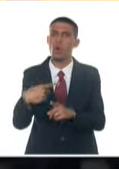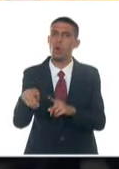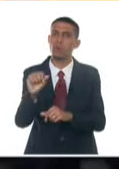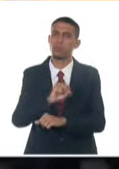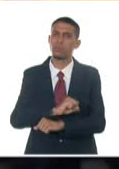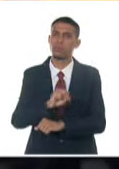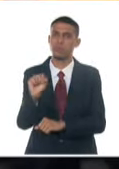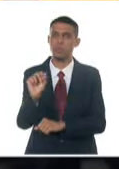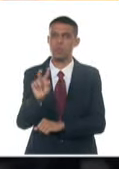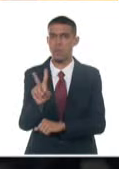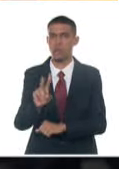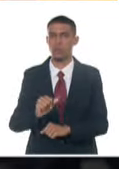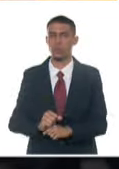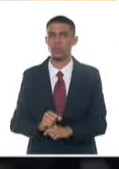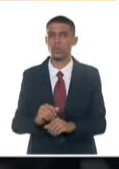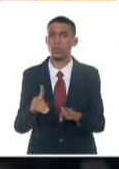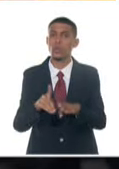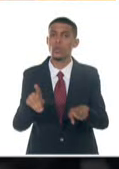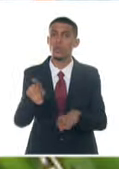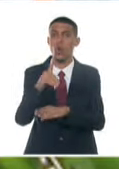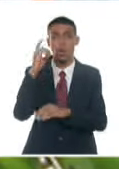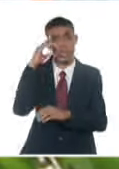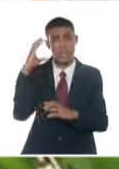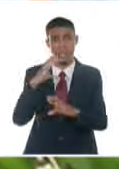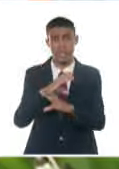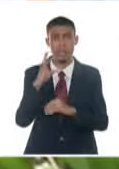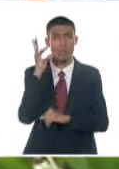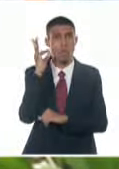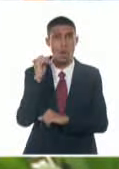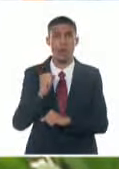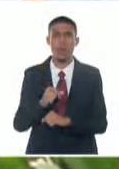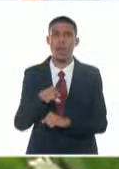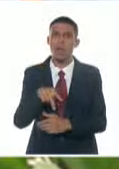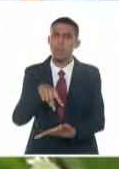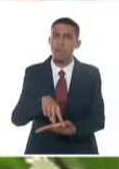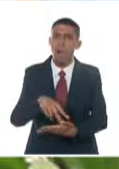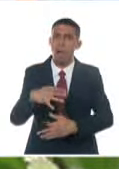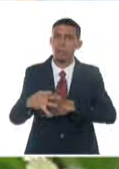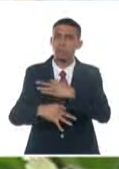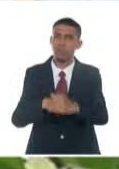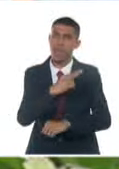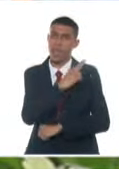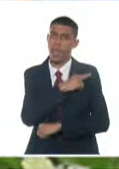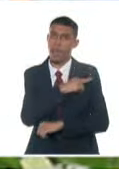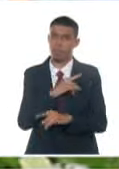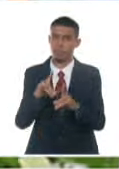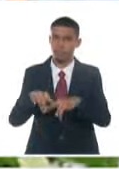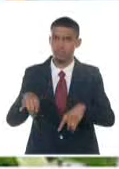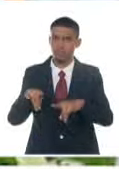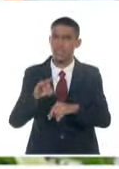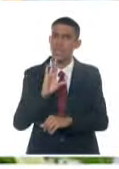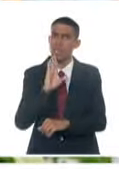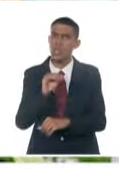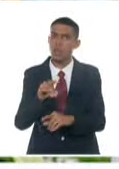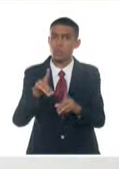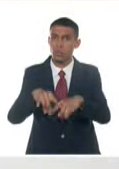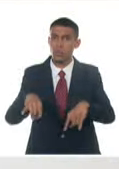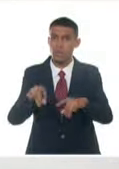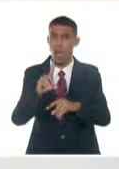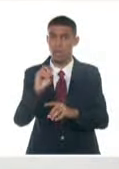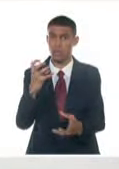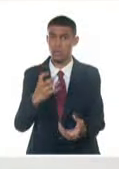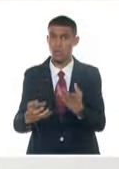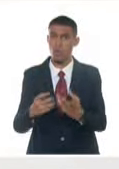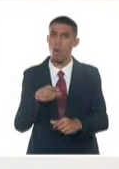integrales. La doctora en ciencias Orquídea Urquiola Sánchez, rectora de la Casa de Altos Estudios, expresó que la Universidad Cienfueguera pone